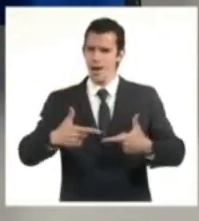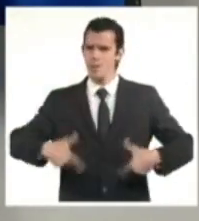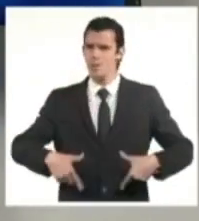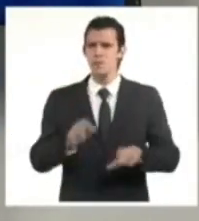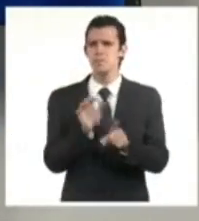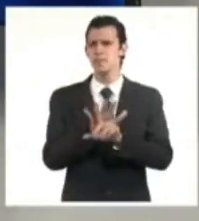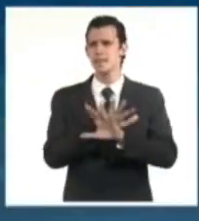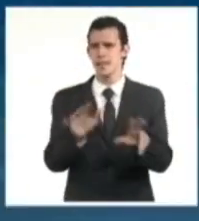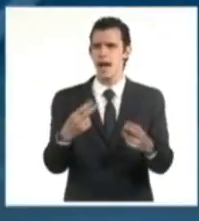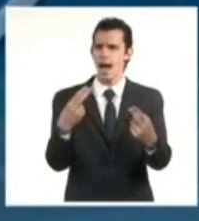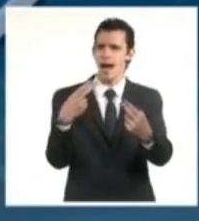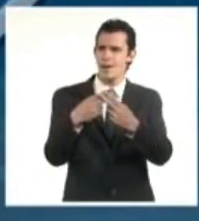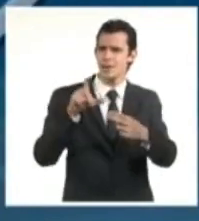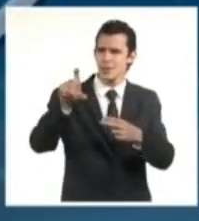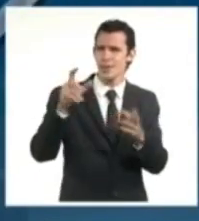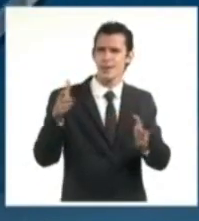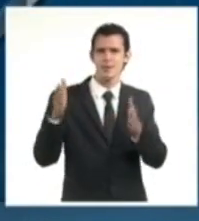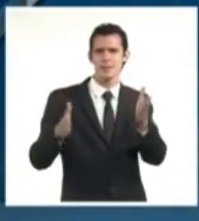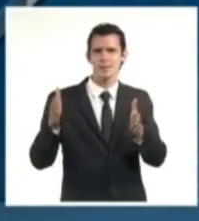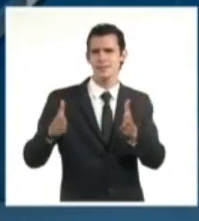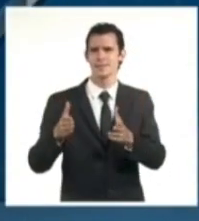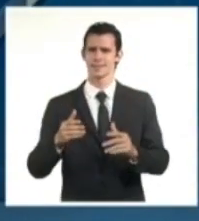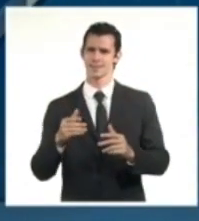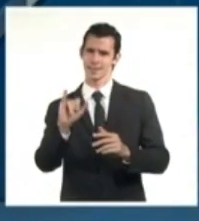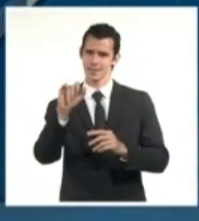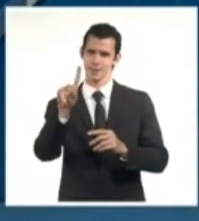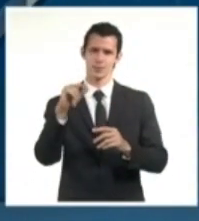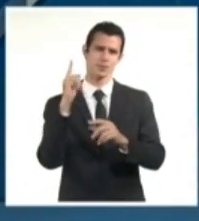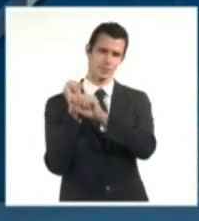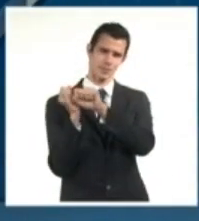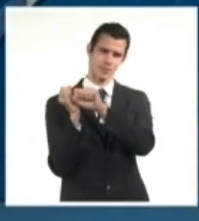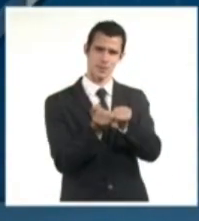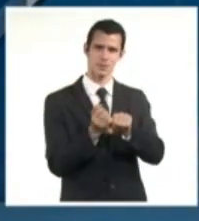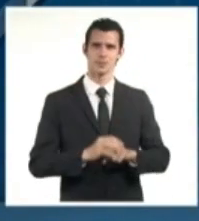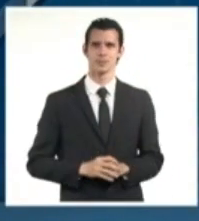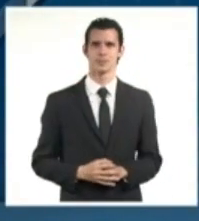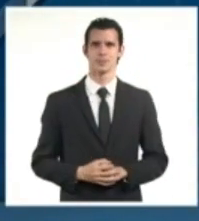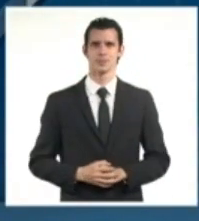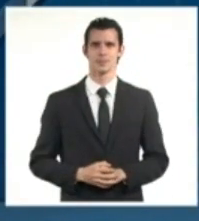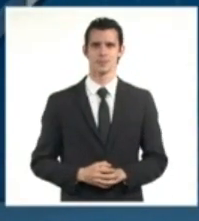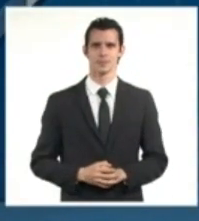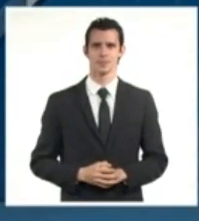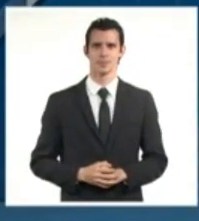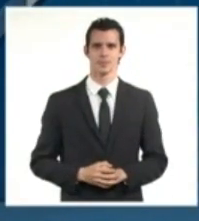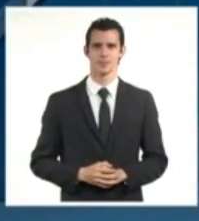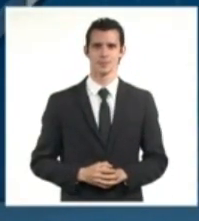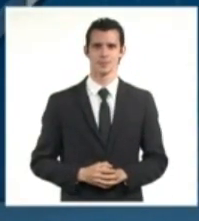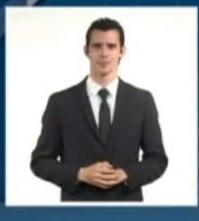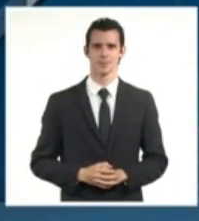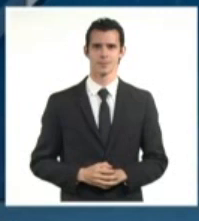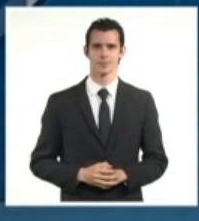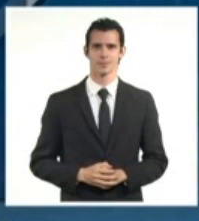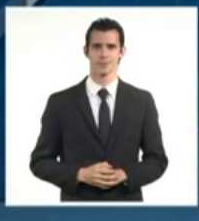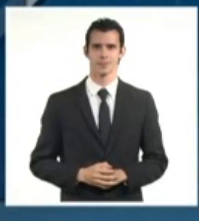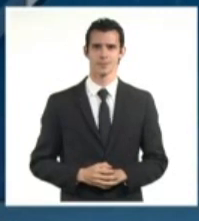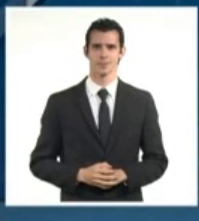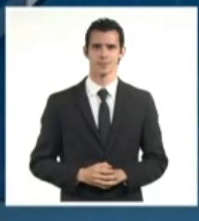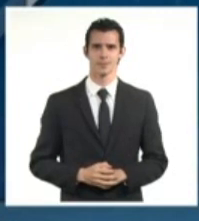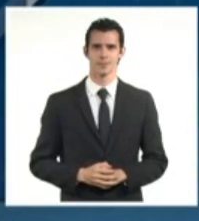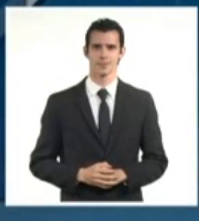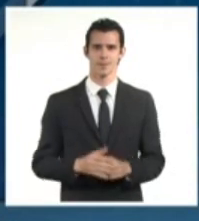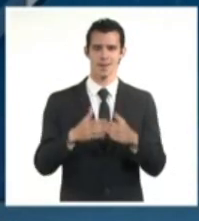delante en la gran final de la Serie 61. Los alazanes le fueron con todo a los cocodrilos en este primer encuentro al